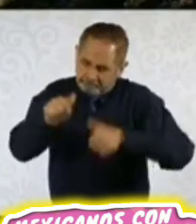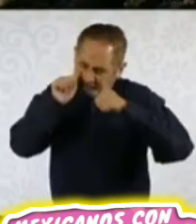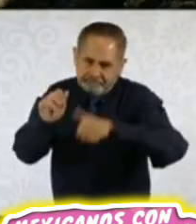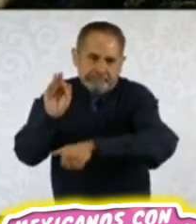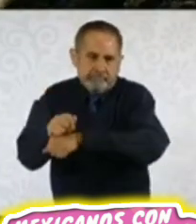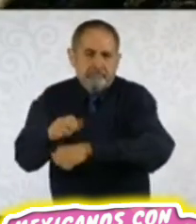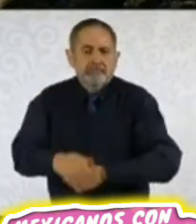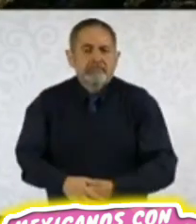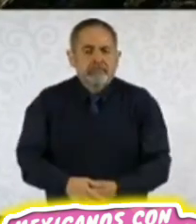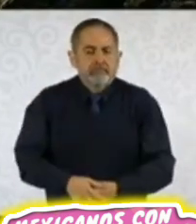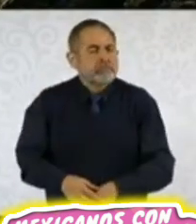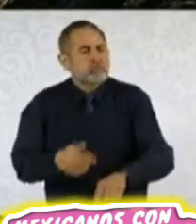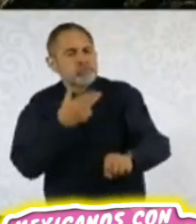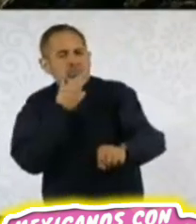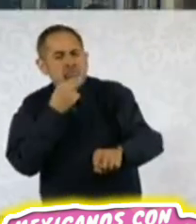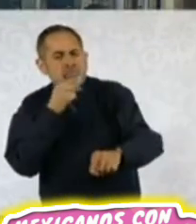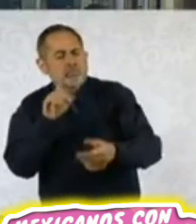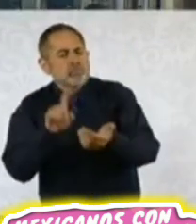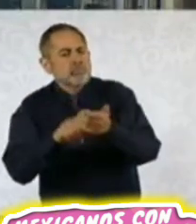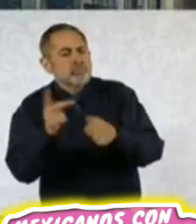ya hablando de la universidad,